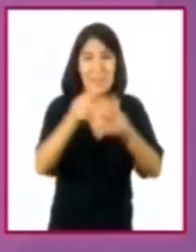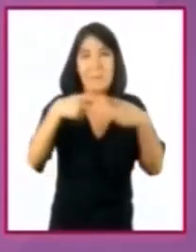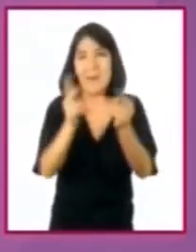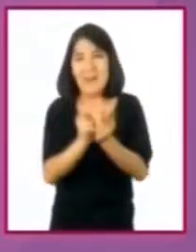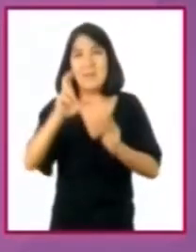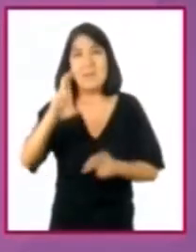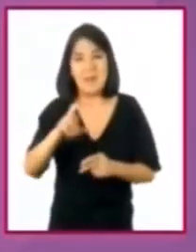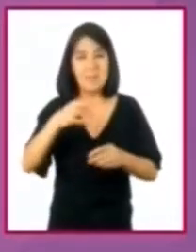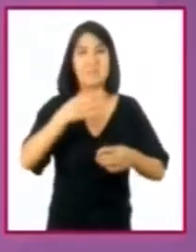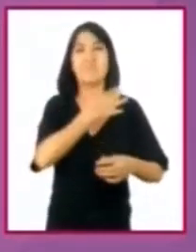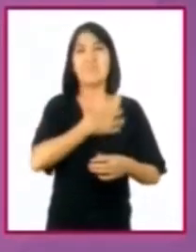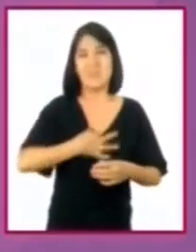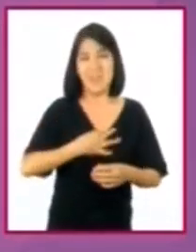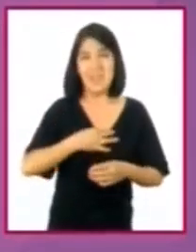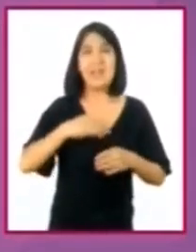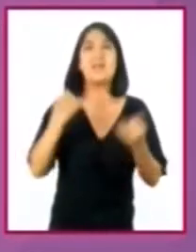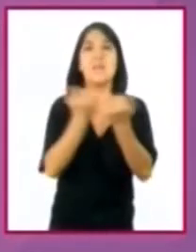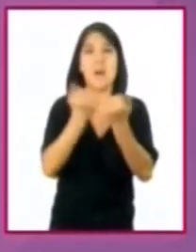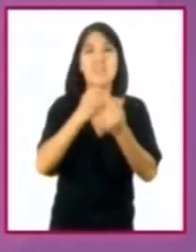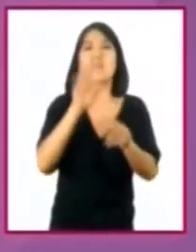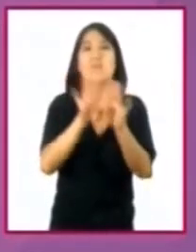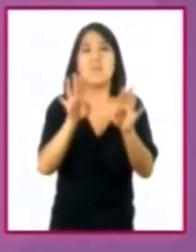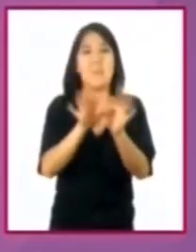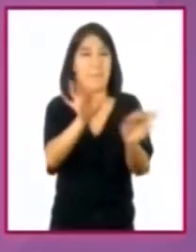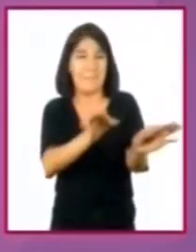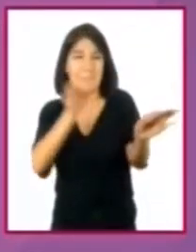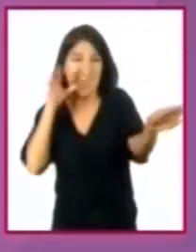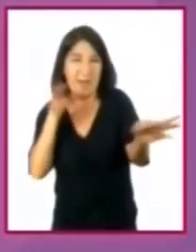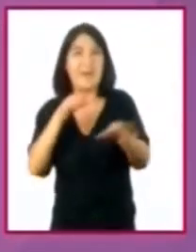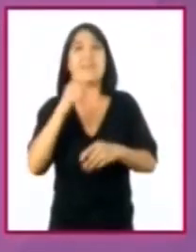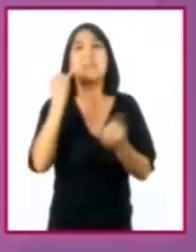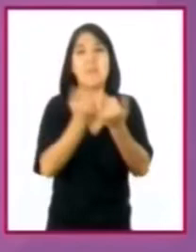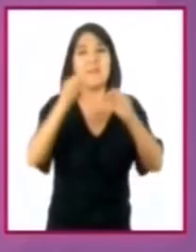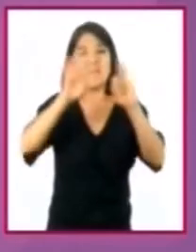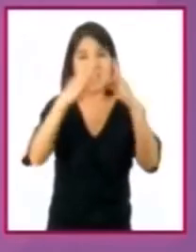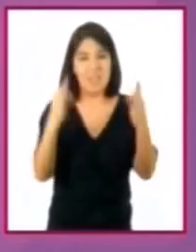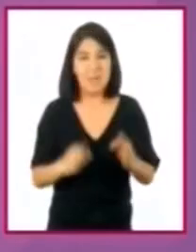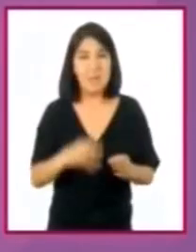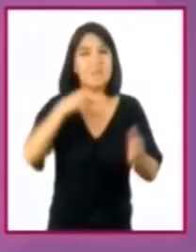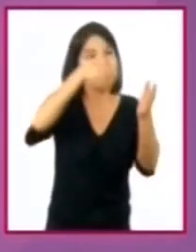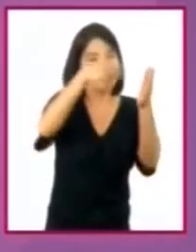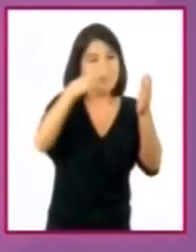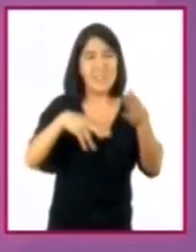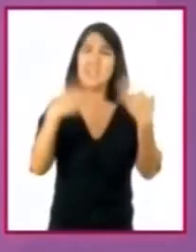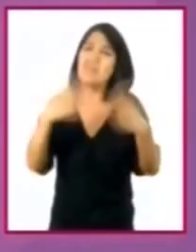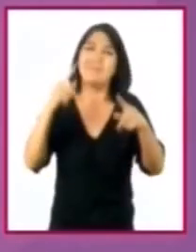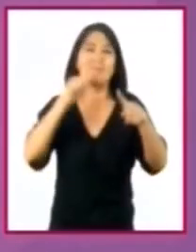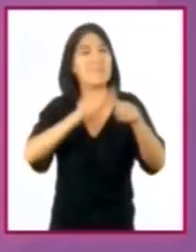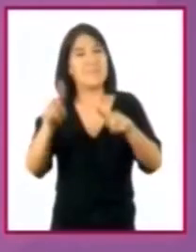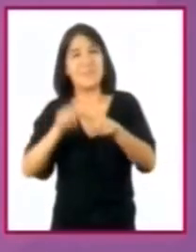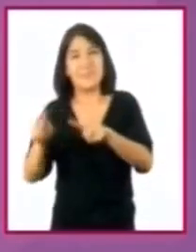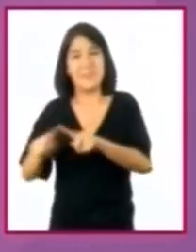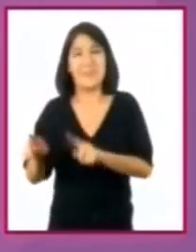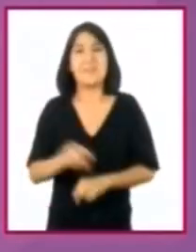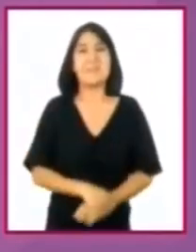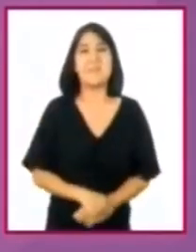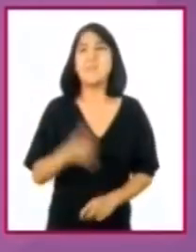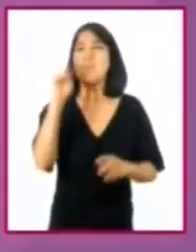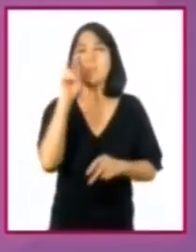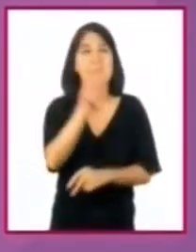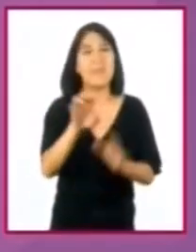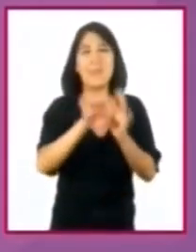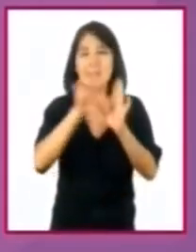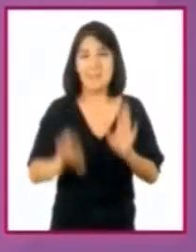armas, esculturas, pintura mural o escritura en piedra, entre muchas otras. Veamos algunos